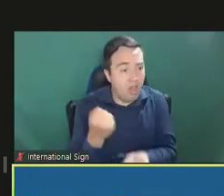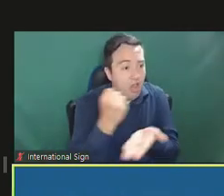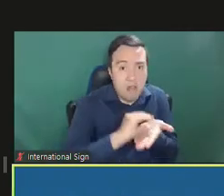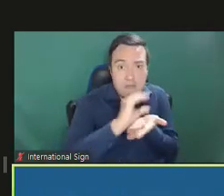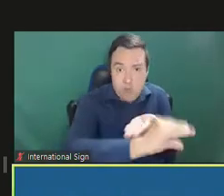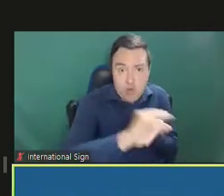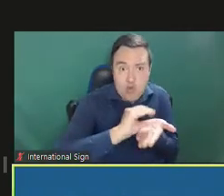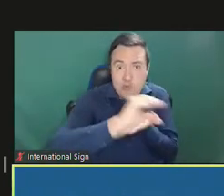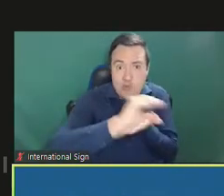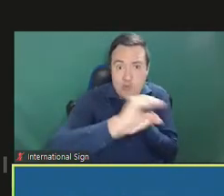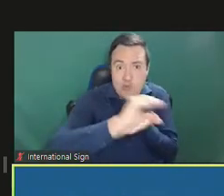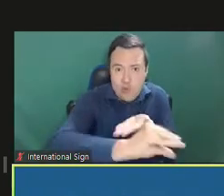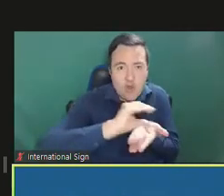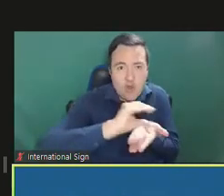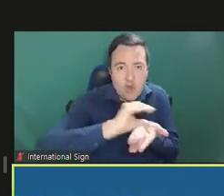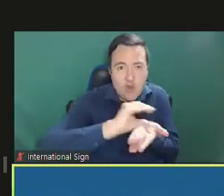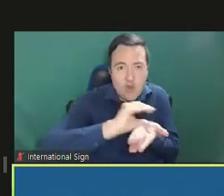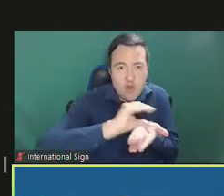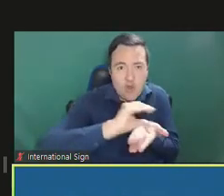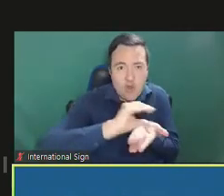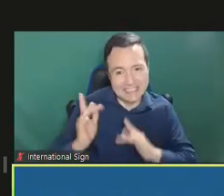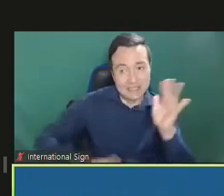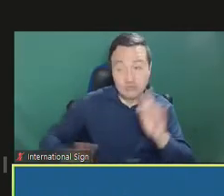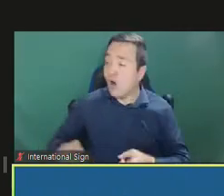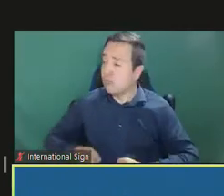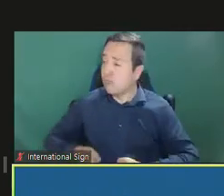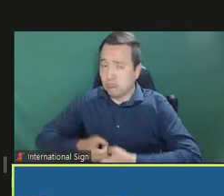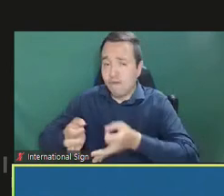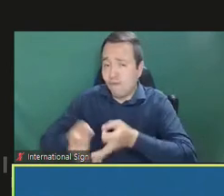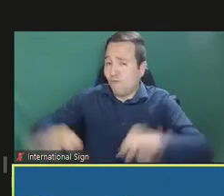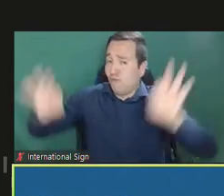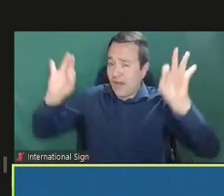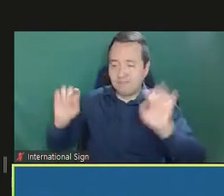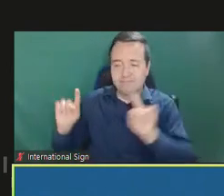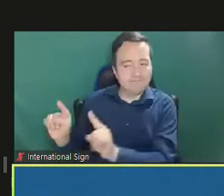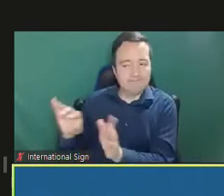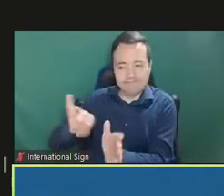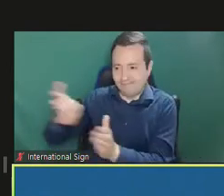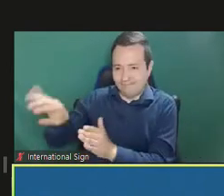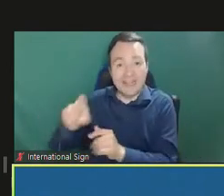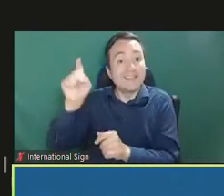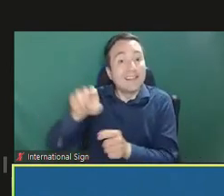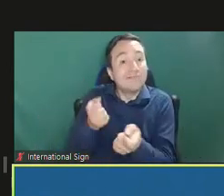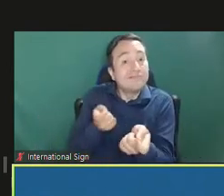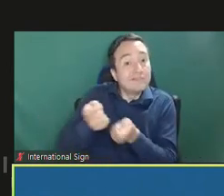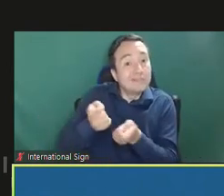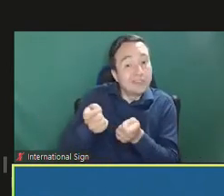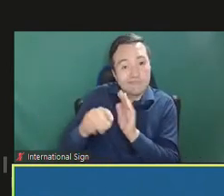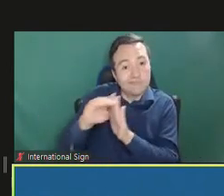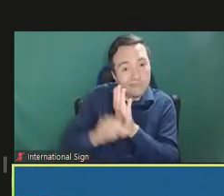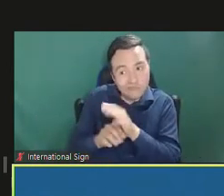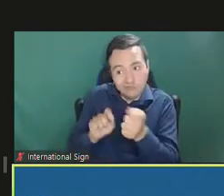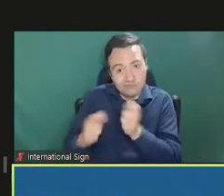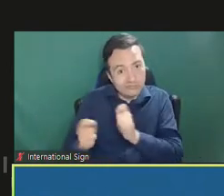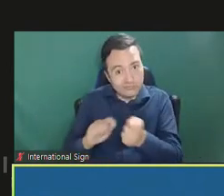la expresión comercial y aun cuando producto legal se ve regulado el estado tiene la prioridad de desalentar su consumo por